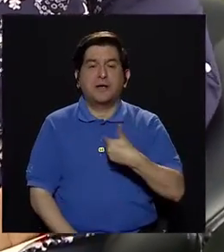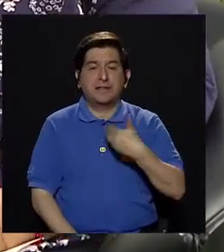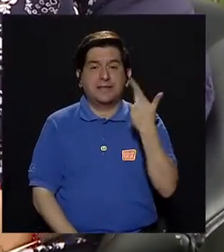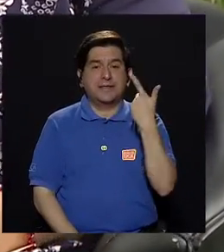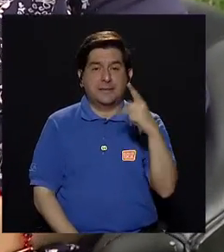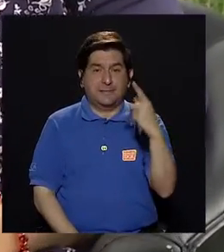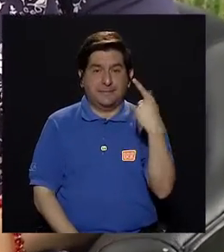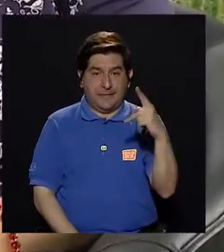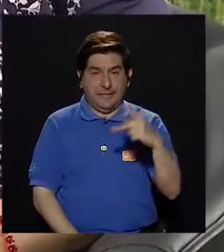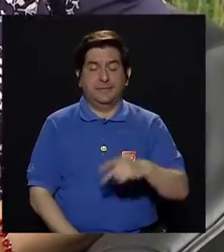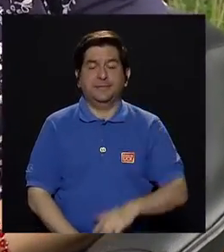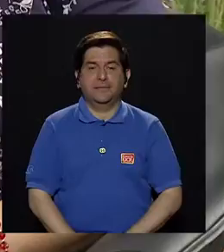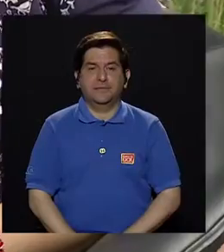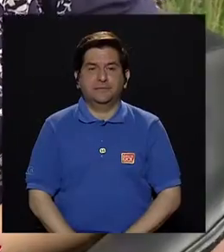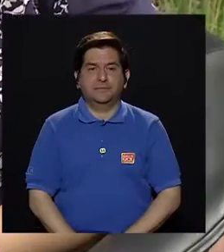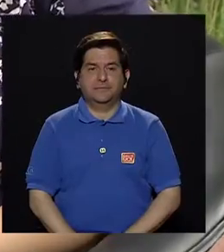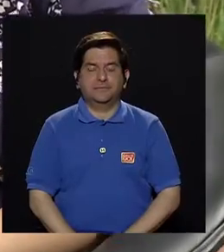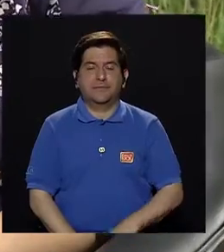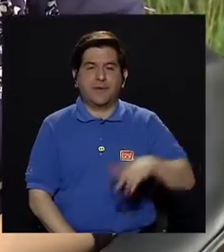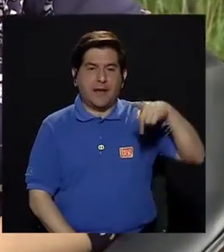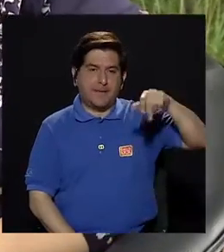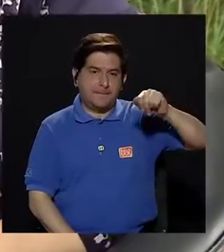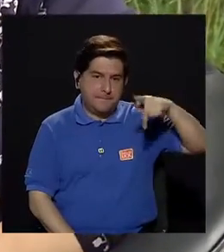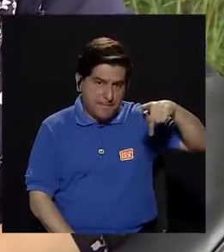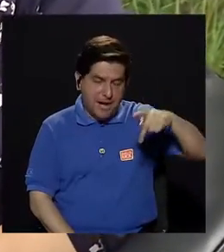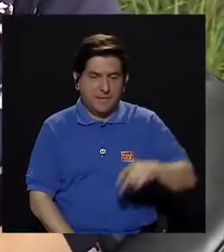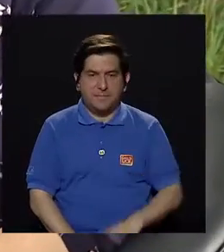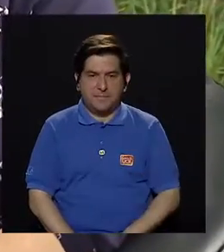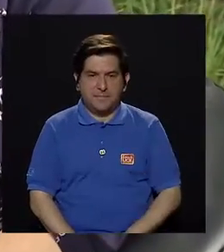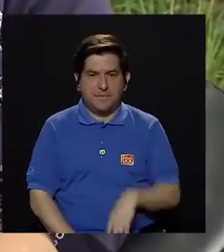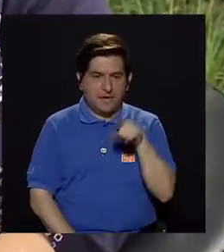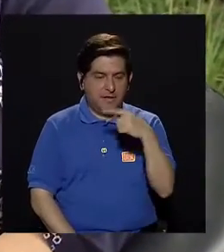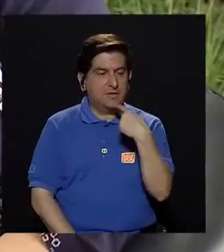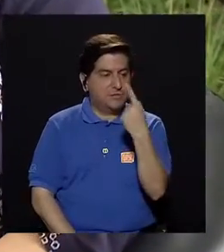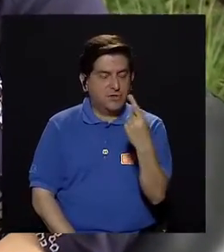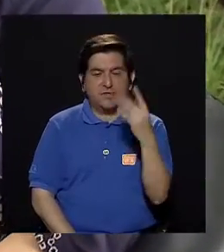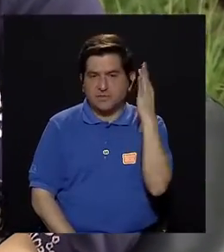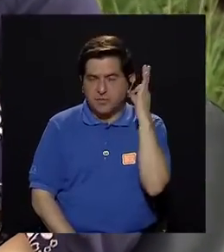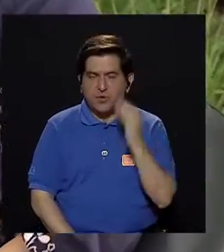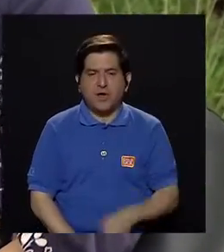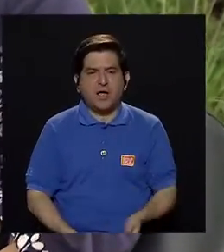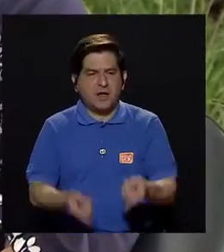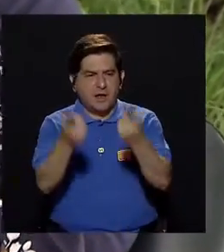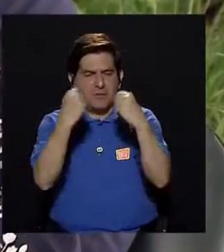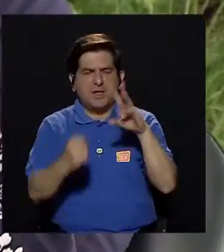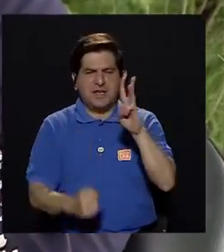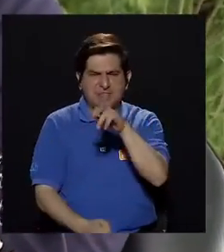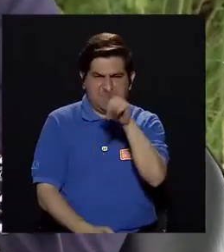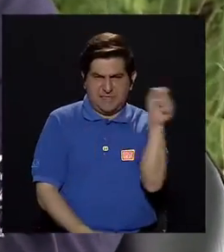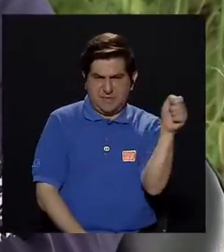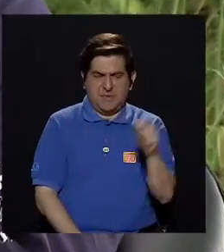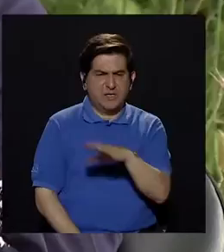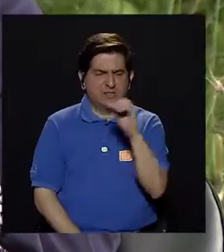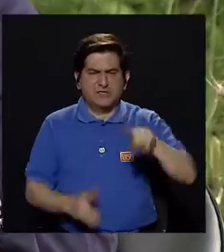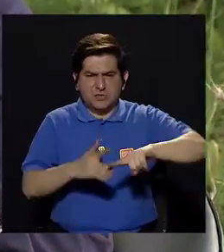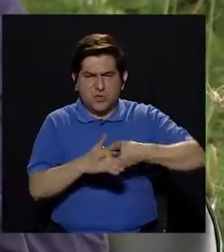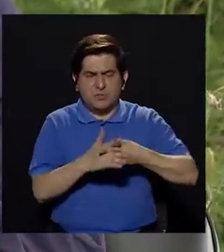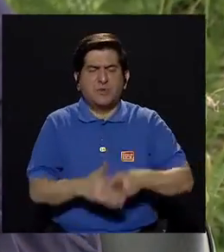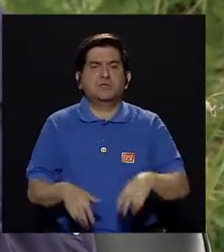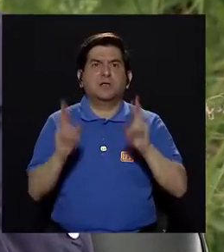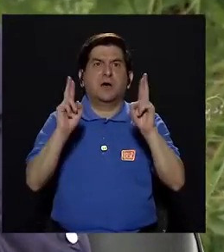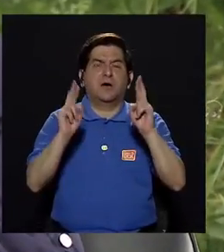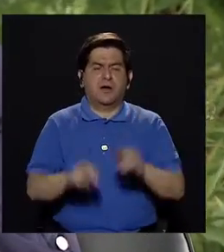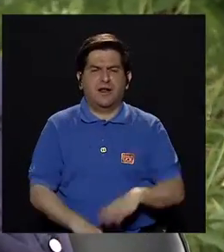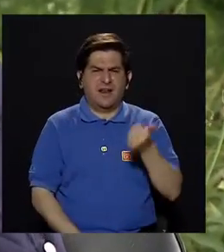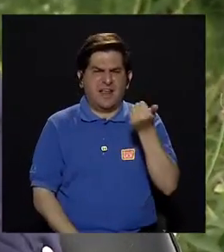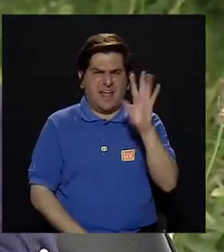también sus riesgos. Es decir, por lo menos en el papanicolaou, eso que les estén diciendo a las mujeres que tienen que venir cada 6 meses, que tienen que empezar casi ojalá